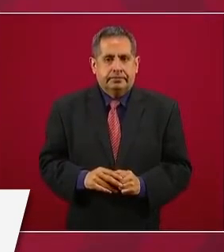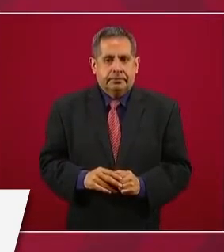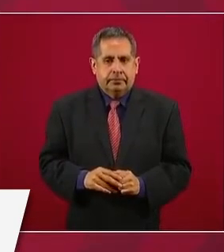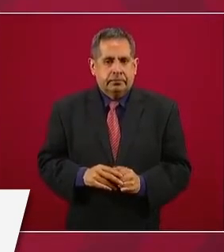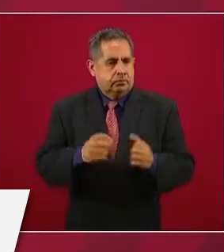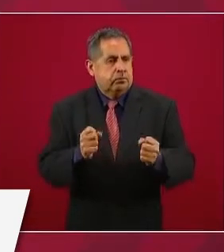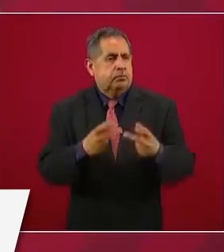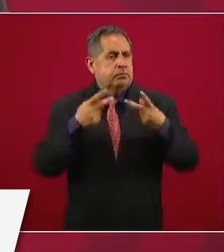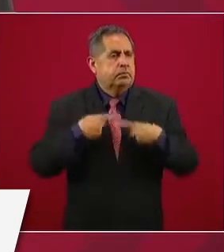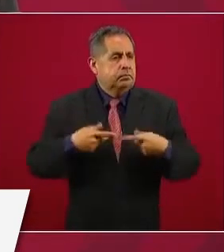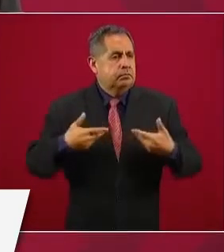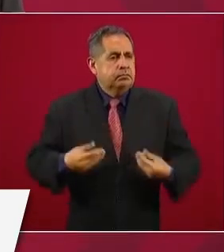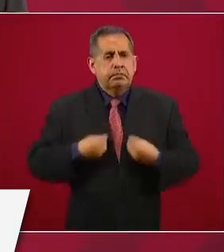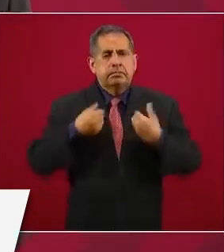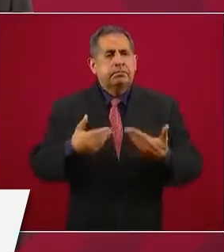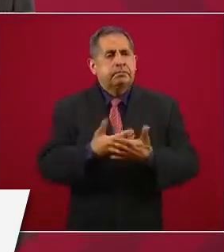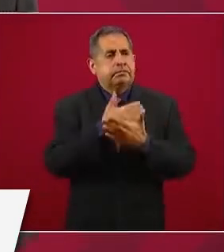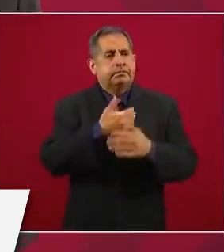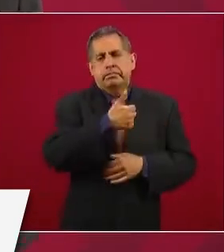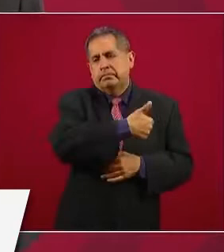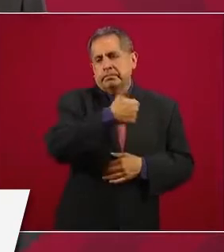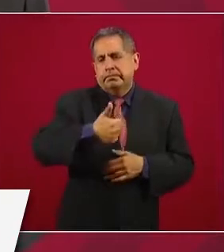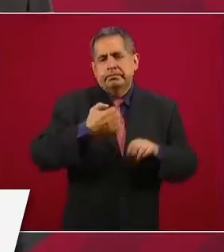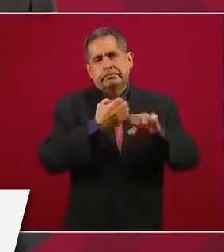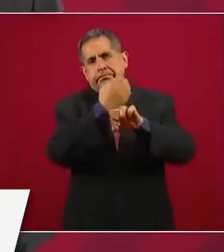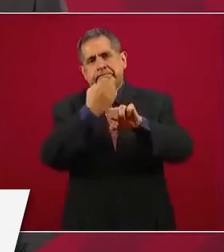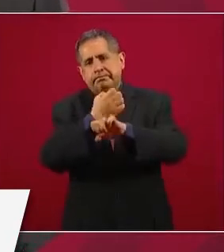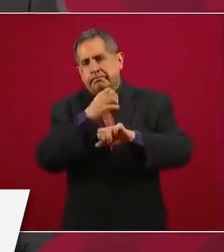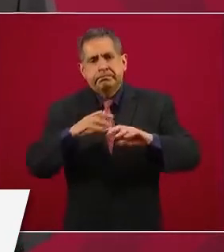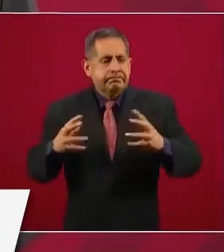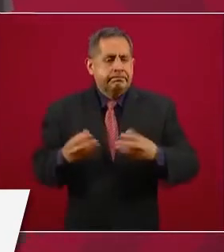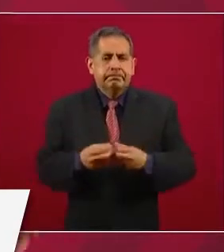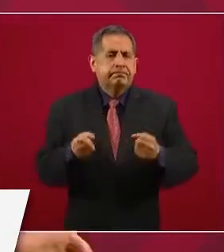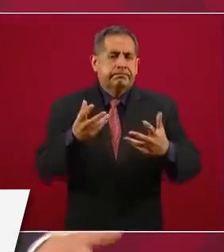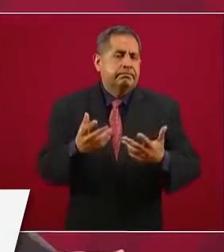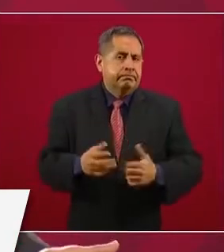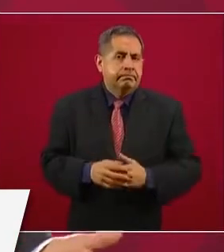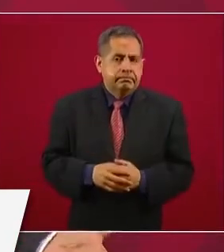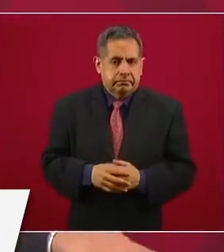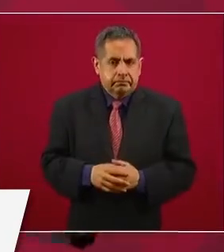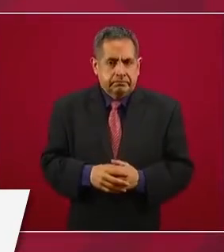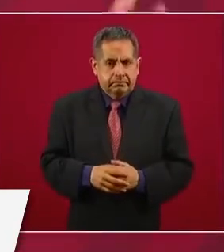El número de habitantes de cada estado. Entonces,